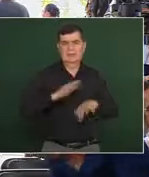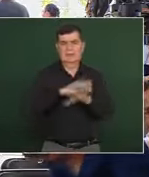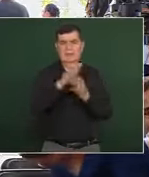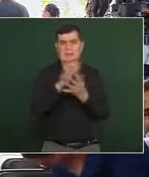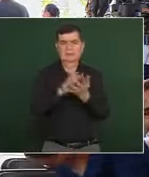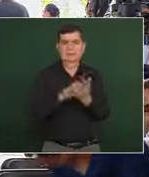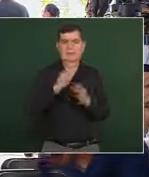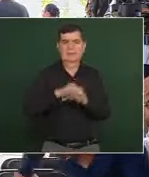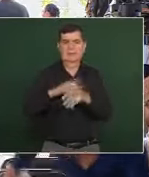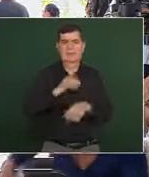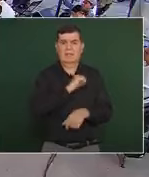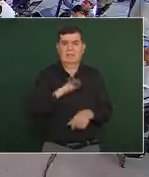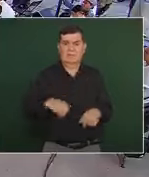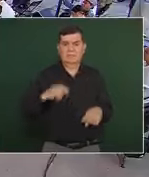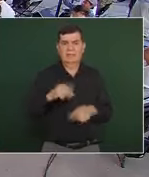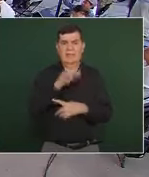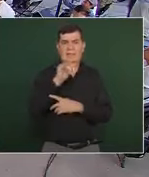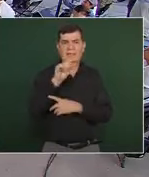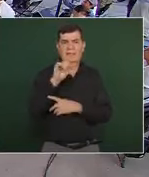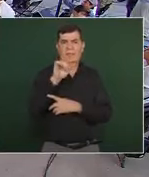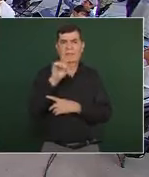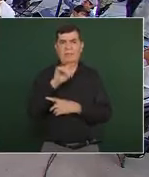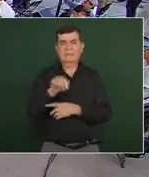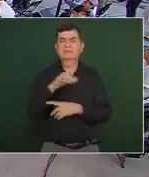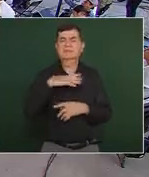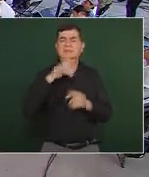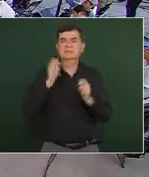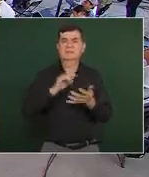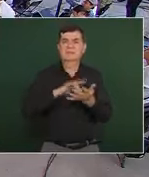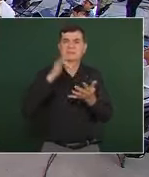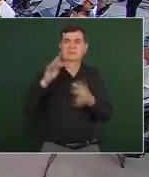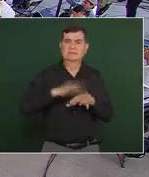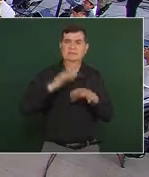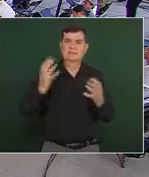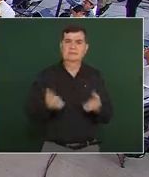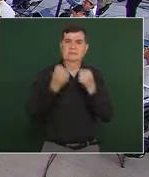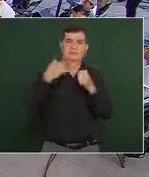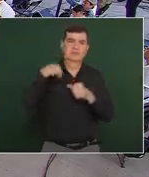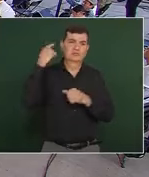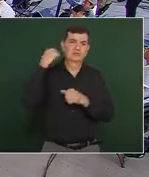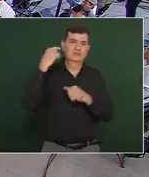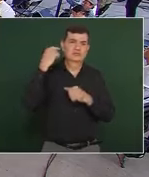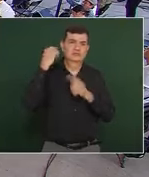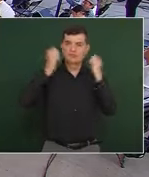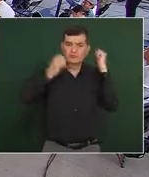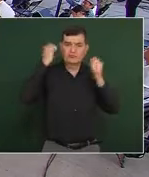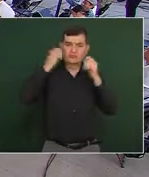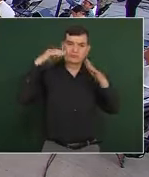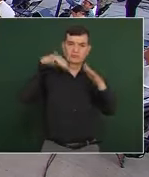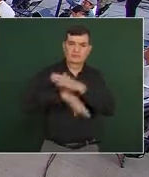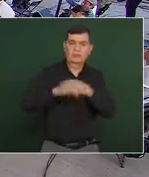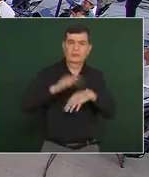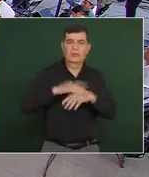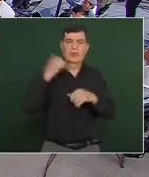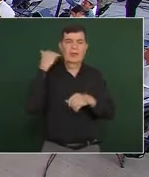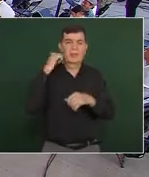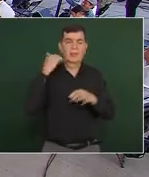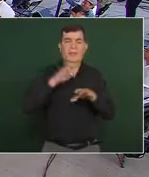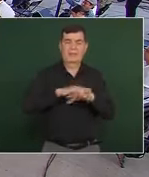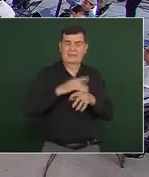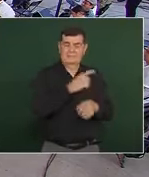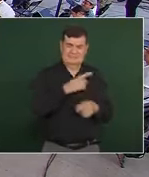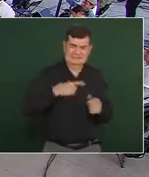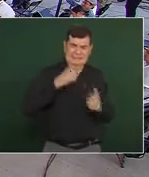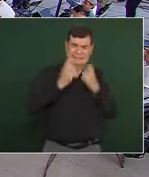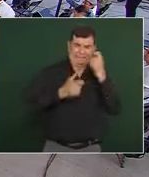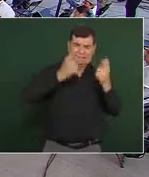y de la alcaldesa de Acapulco, Avelina López Rodríguez, de quien agradecen que salvó el destino turístico de una quiebra financiera al pasar de los municipios más